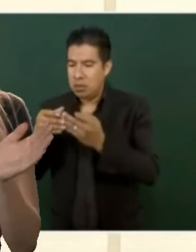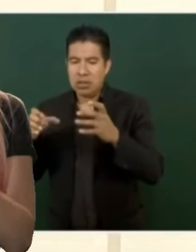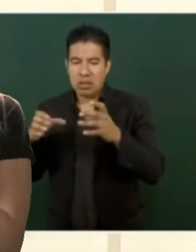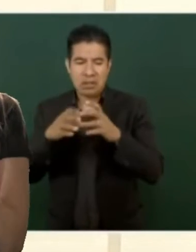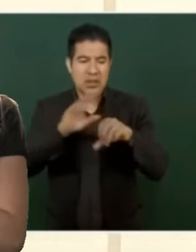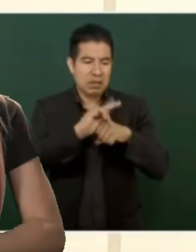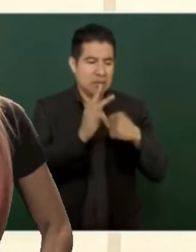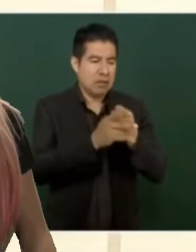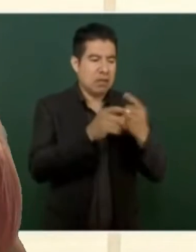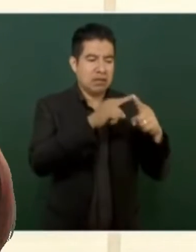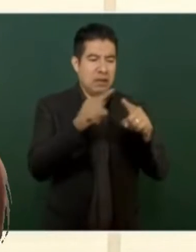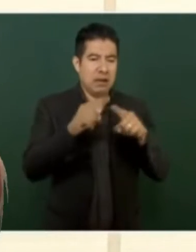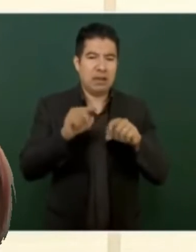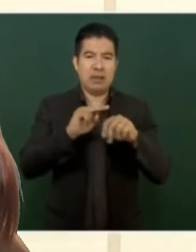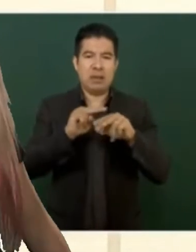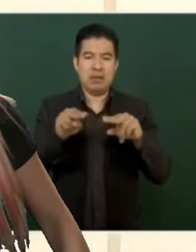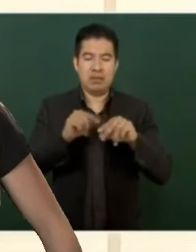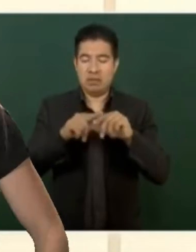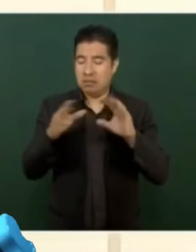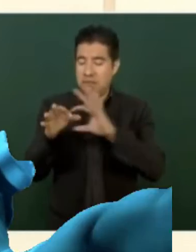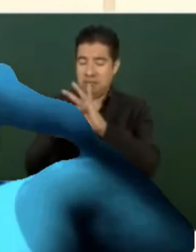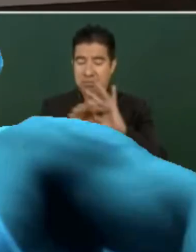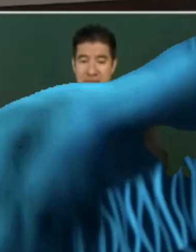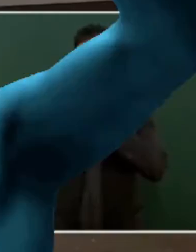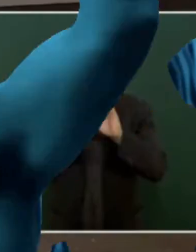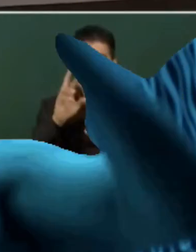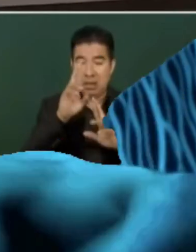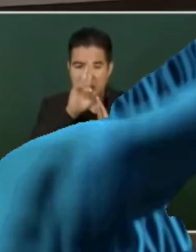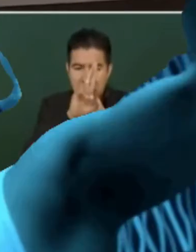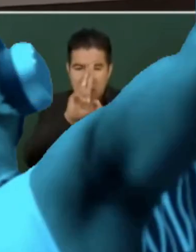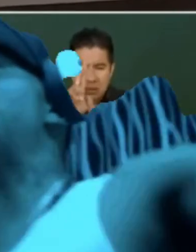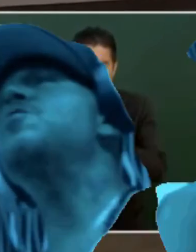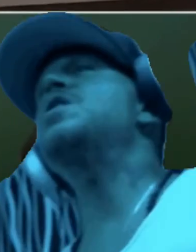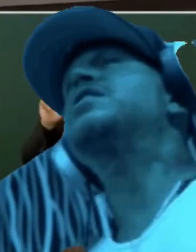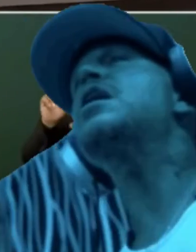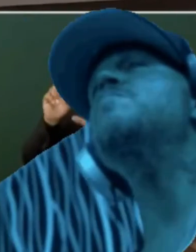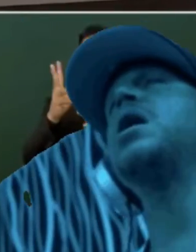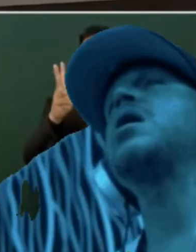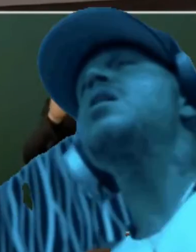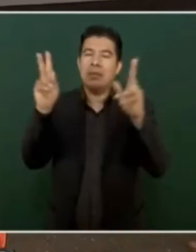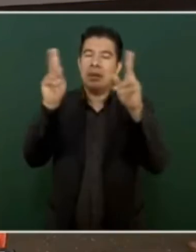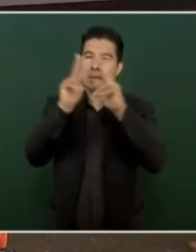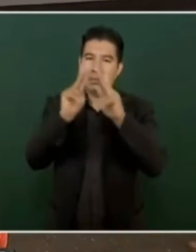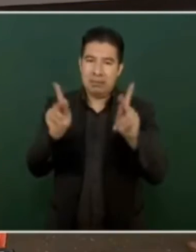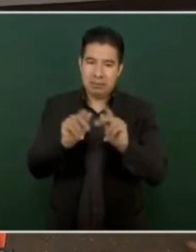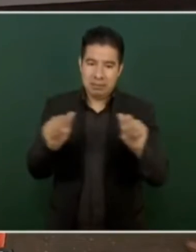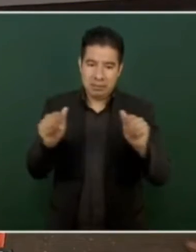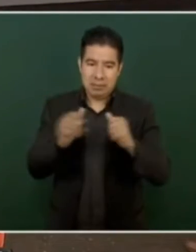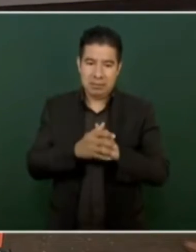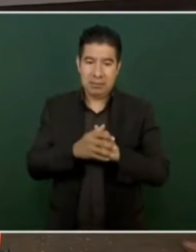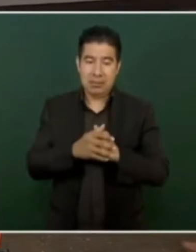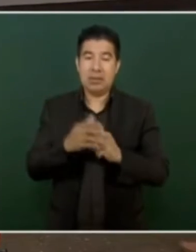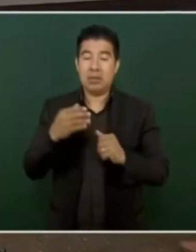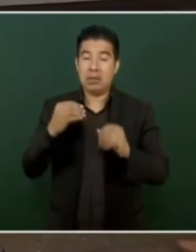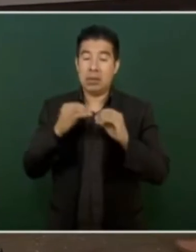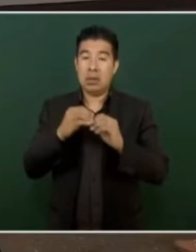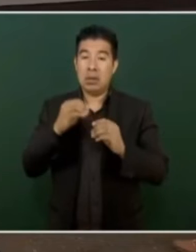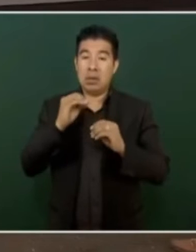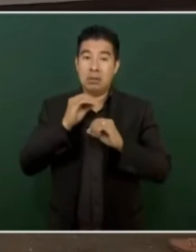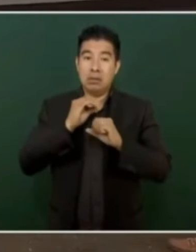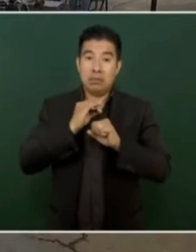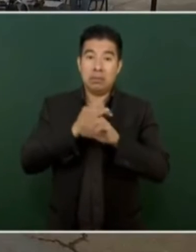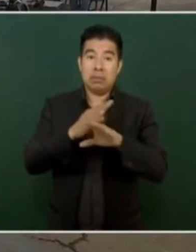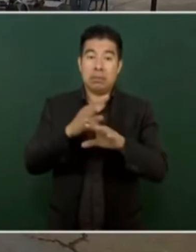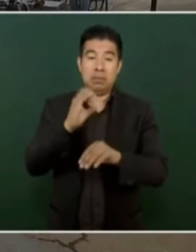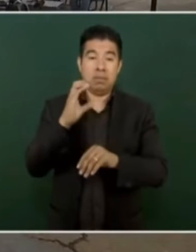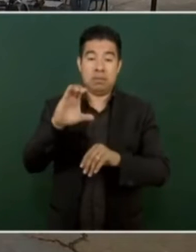al derecho ajeno es la paz. Ese es el comunicado. Hasta ayer Cancillería no